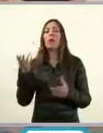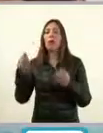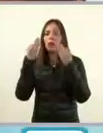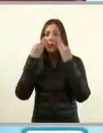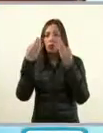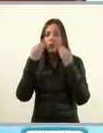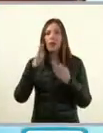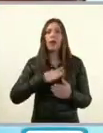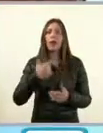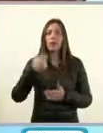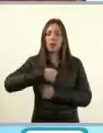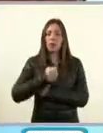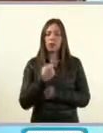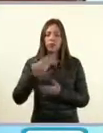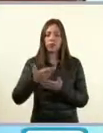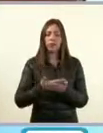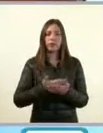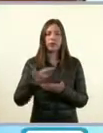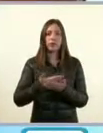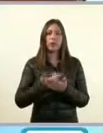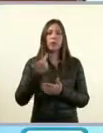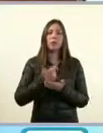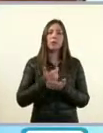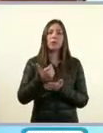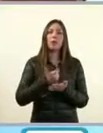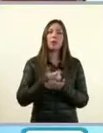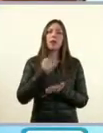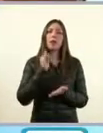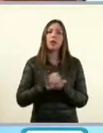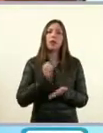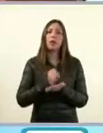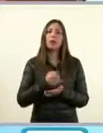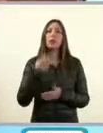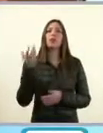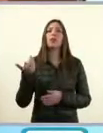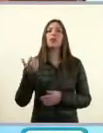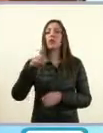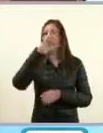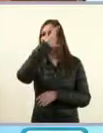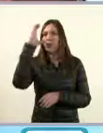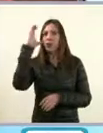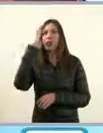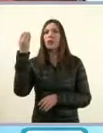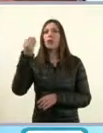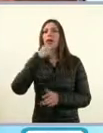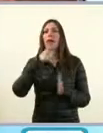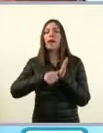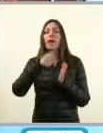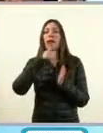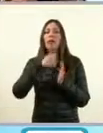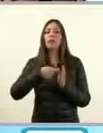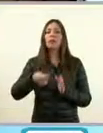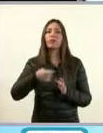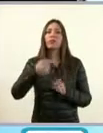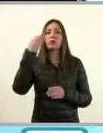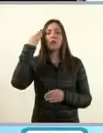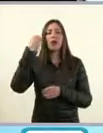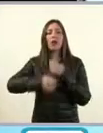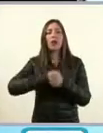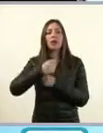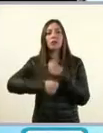pago de impuestos, con fotos, con toda la correspondencia que me ha llegado. O sea, por ejemplo, para entenderlo, digamos